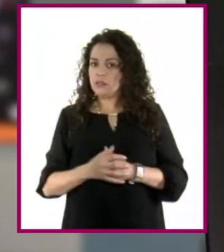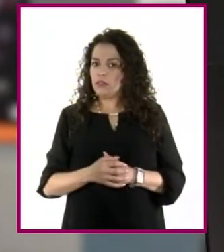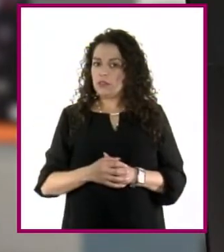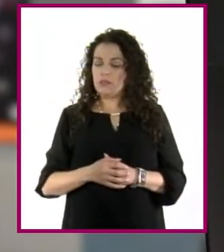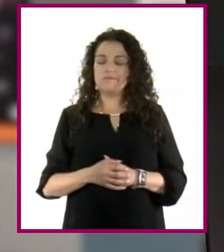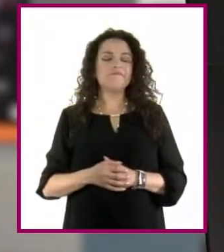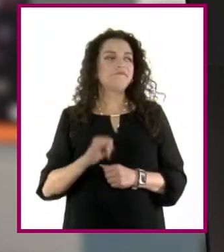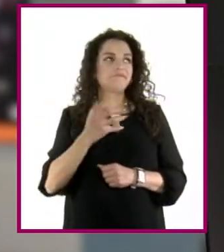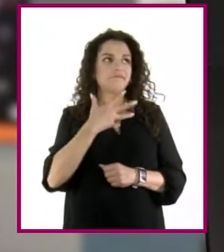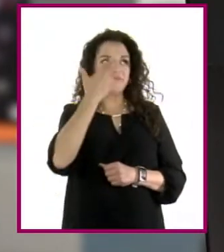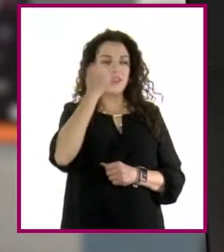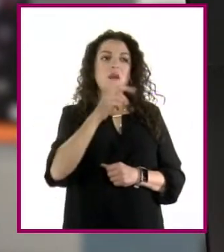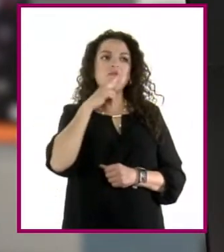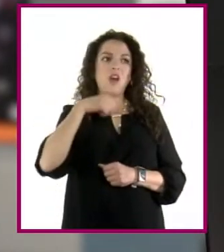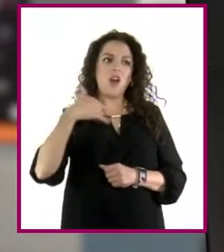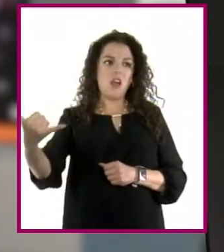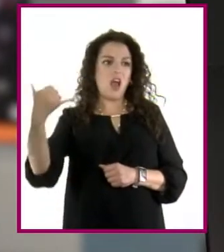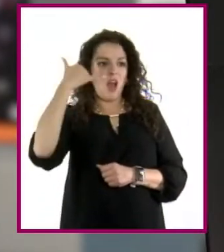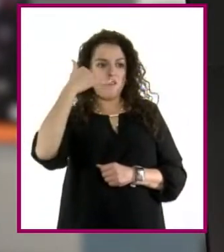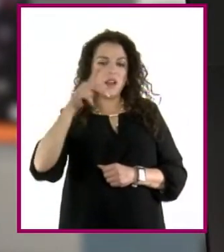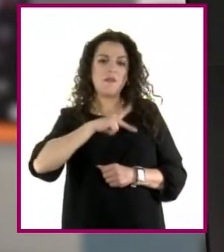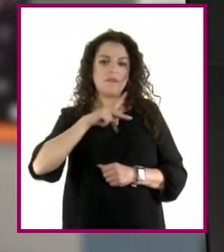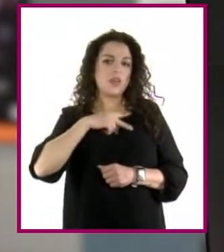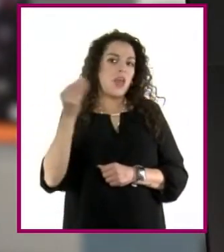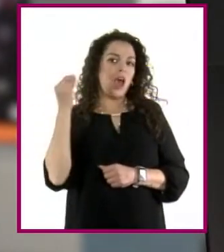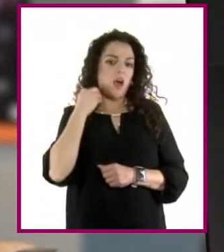Mejor llama a mi abogado, porque aquí tengo su tarjeta.